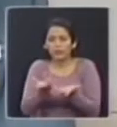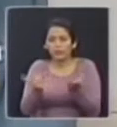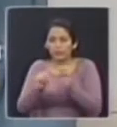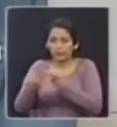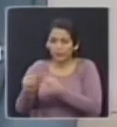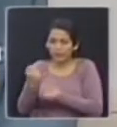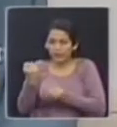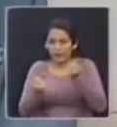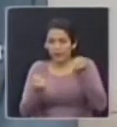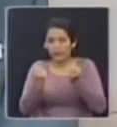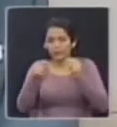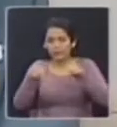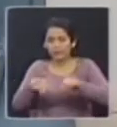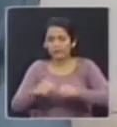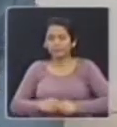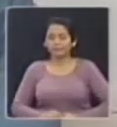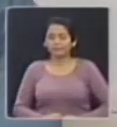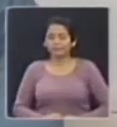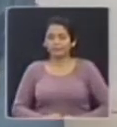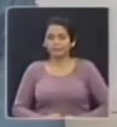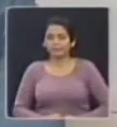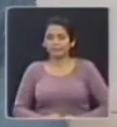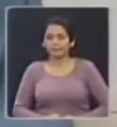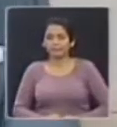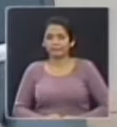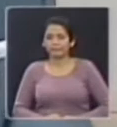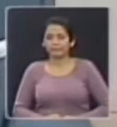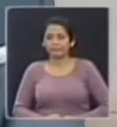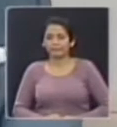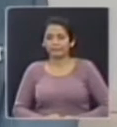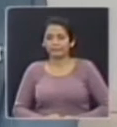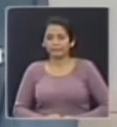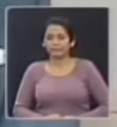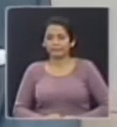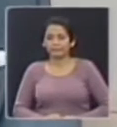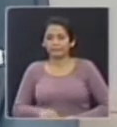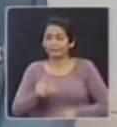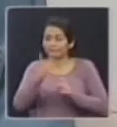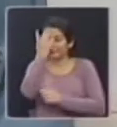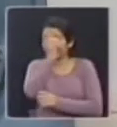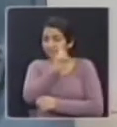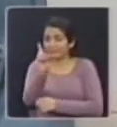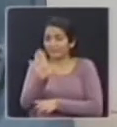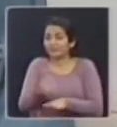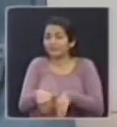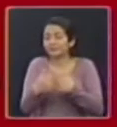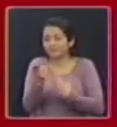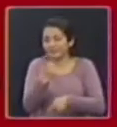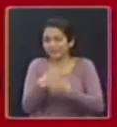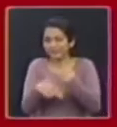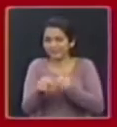las alternativas para evaluarlas y tomar la mejor decisión para sus negocios. Óscar, que así sea.